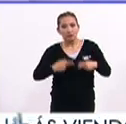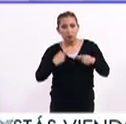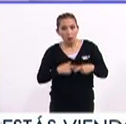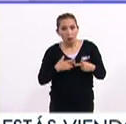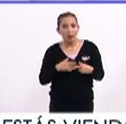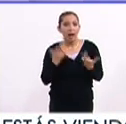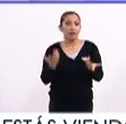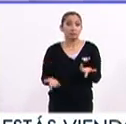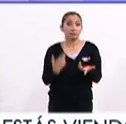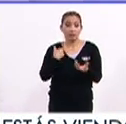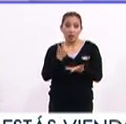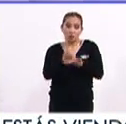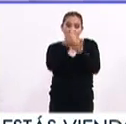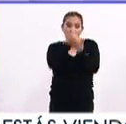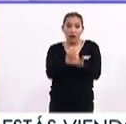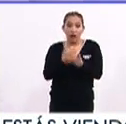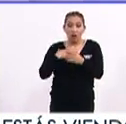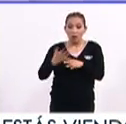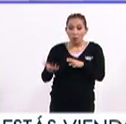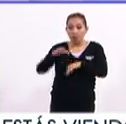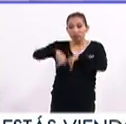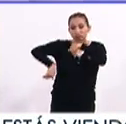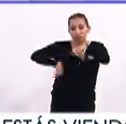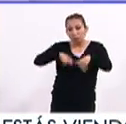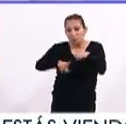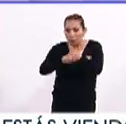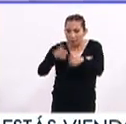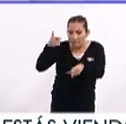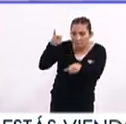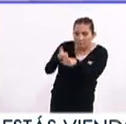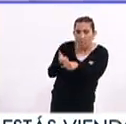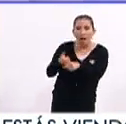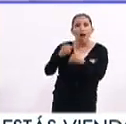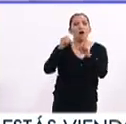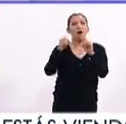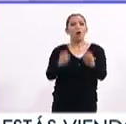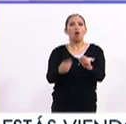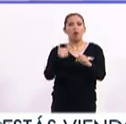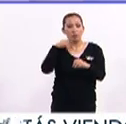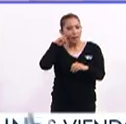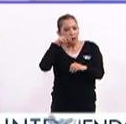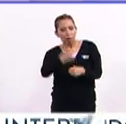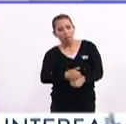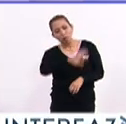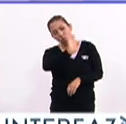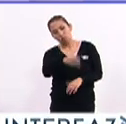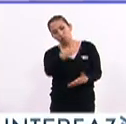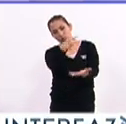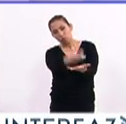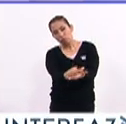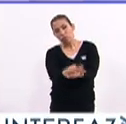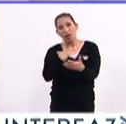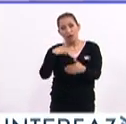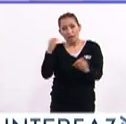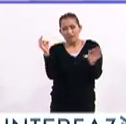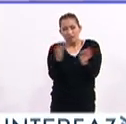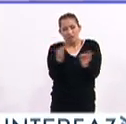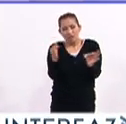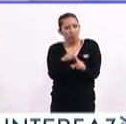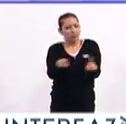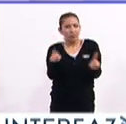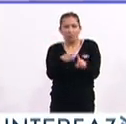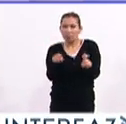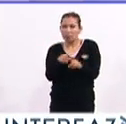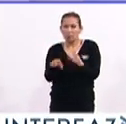personas, facilitan flotadores a nadadores en problemas, por ejemplo, encuentran víctimas inconscientes en temperaturas bajo cero, entre